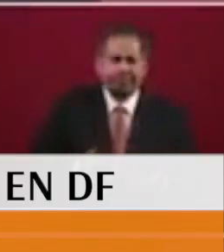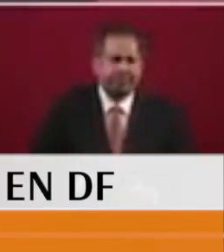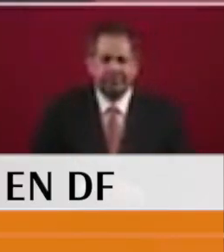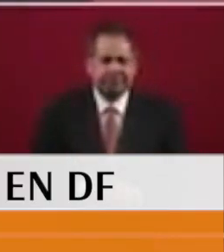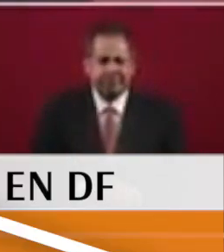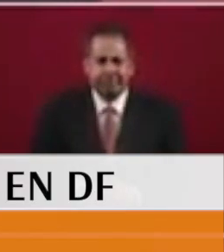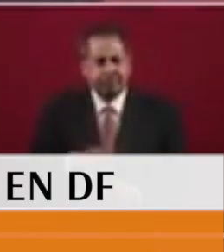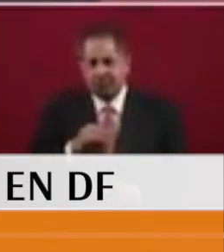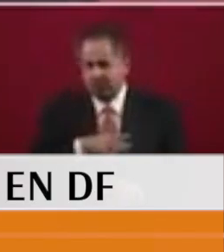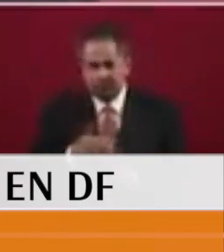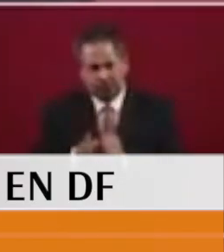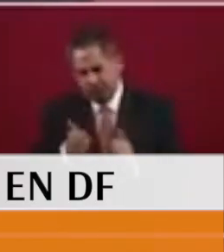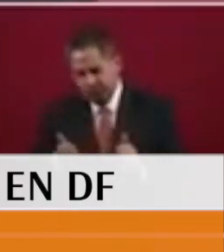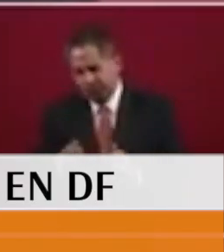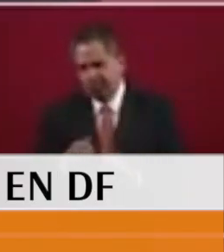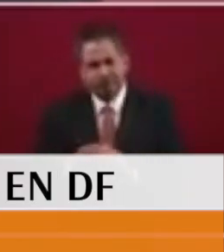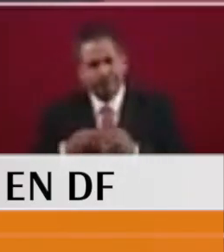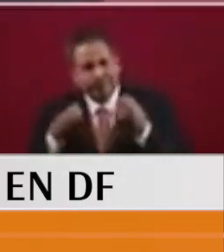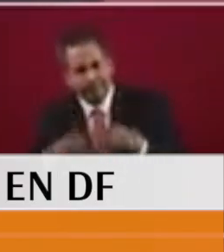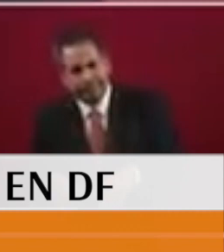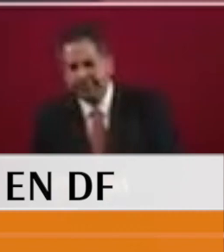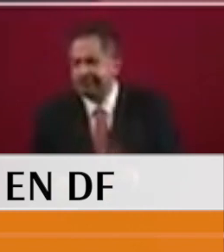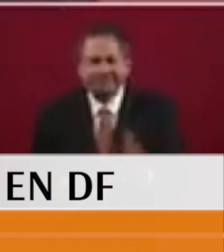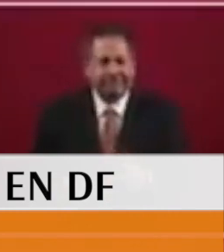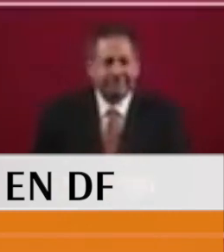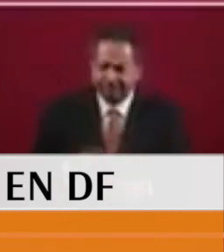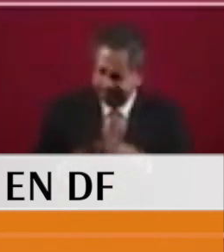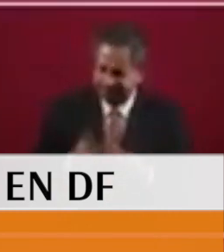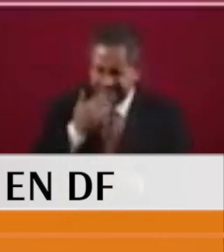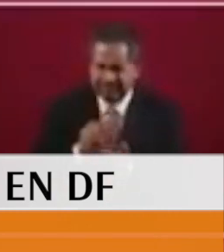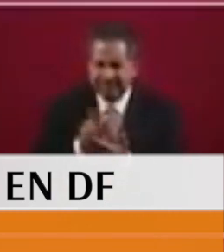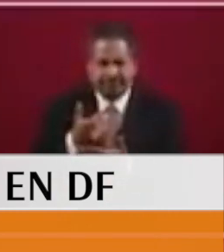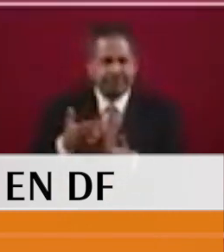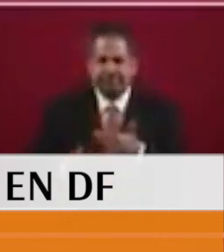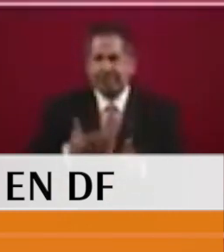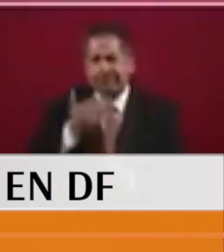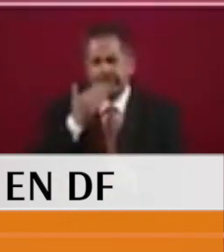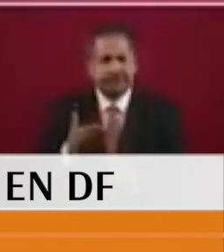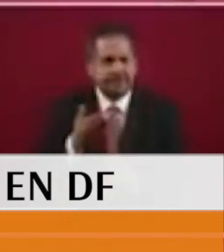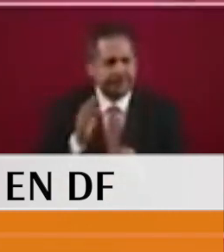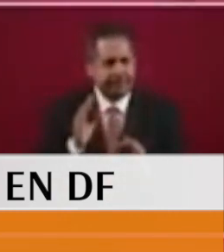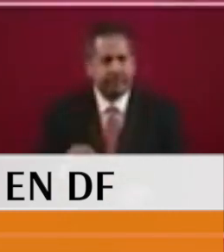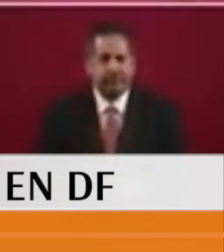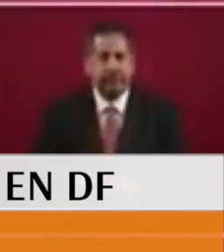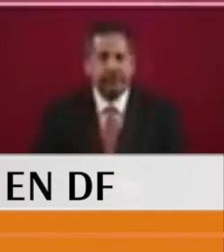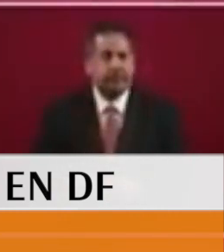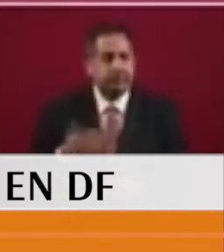No hay recesión, vamos muy bien en lo económico y